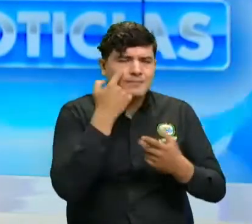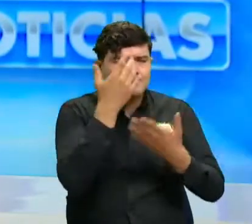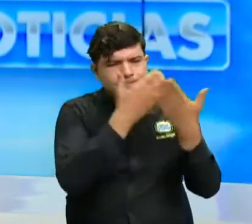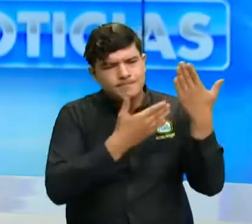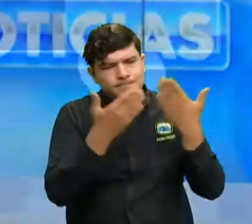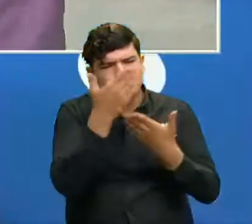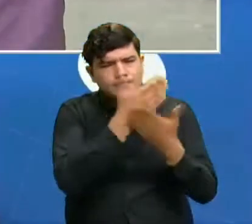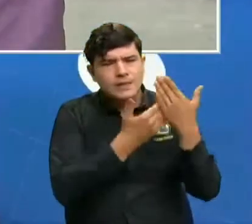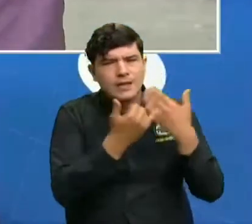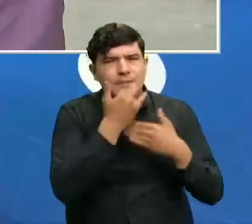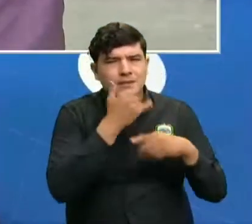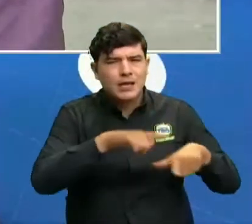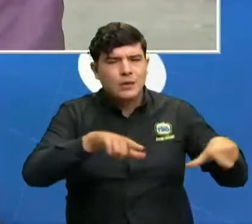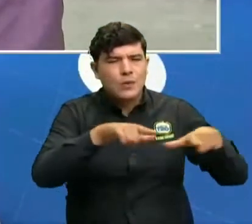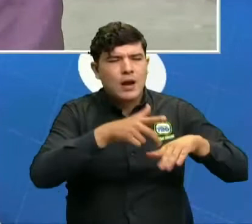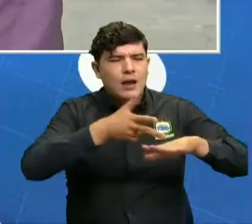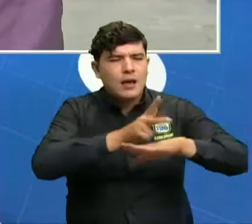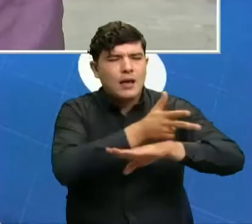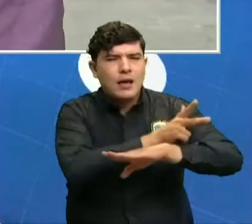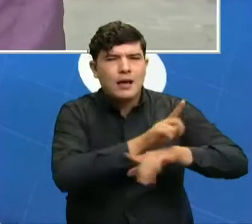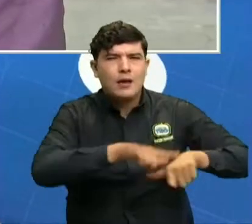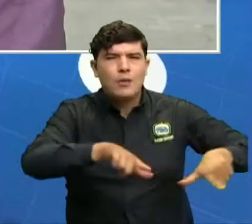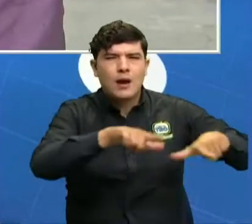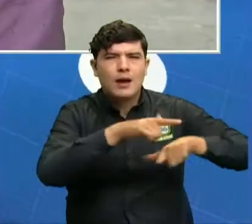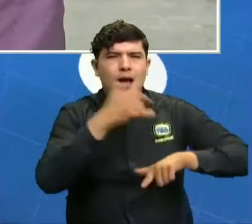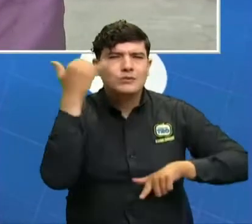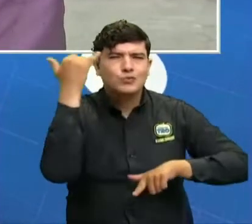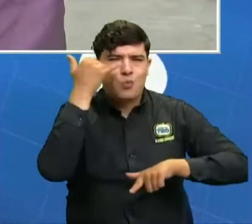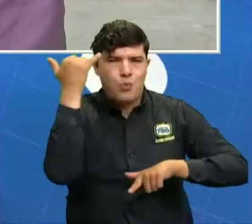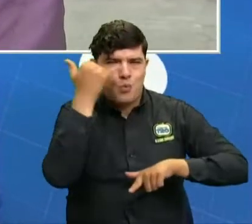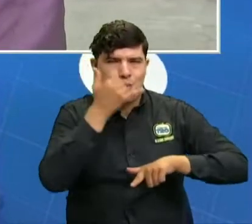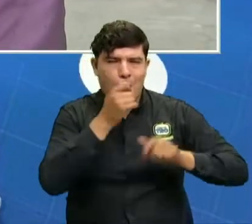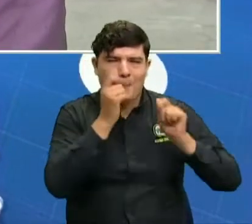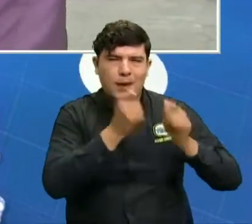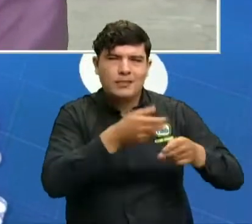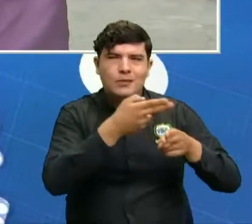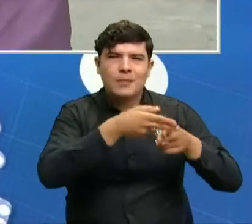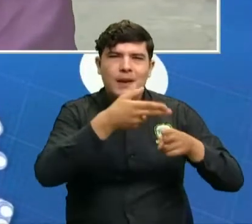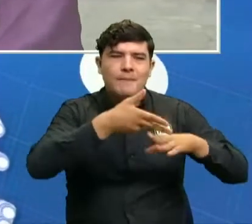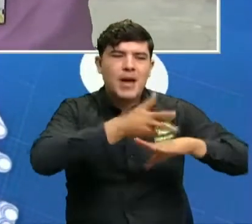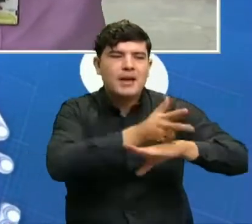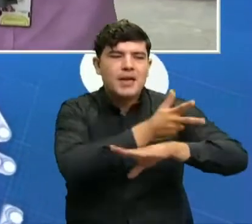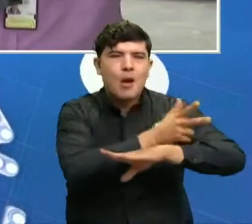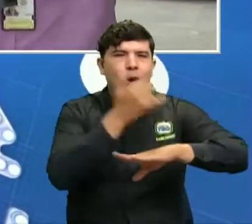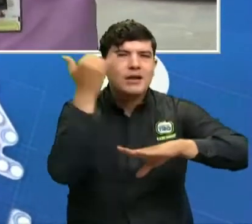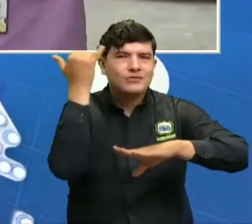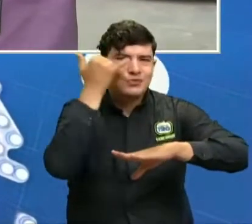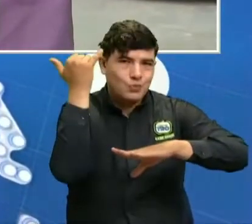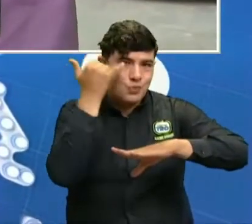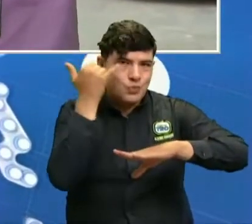el parqueo de vehículos en calles de la ciudad. Carlos Cárdenas, buenas tardes.